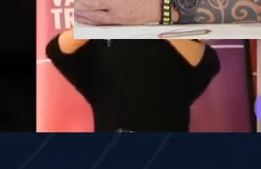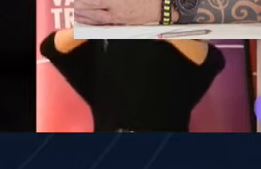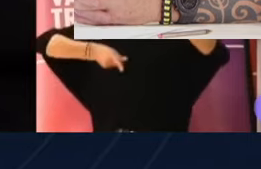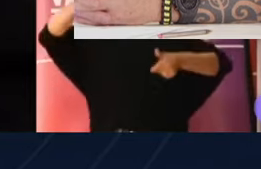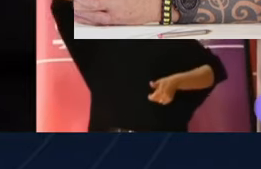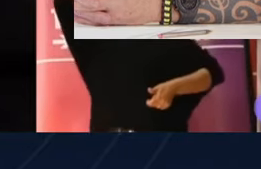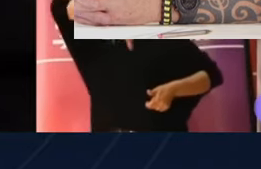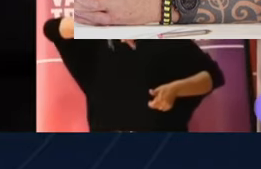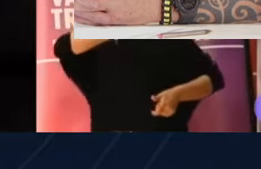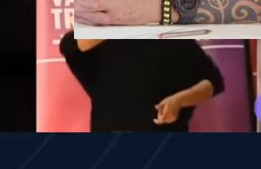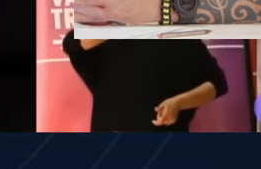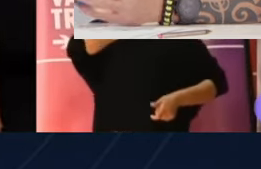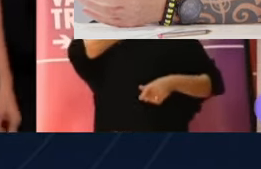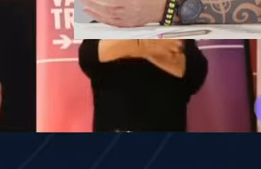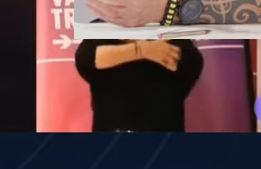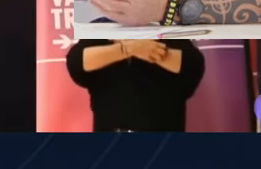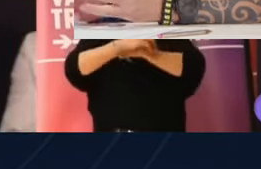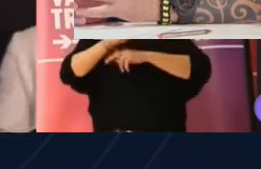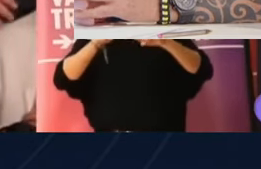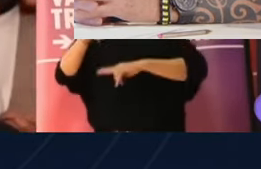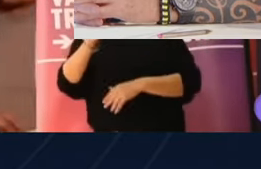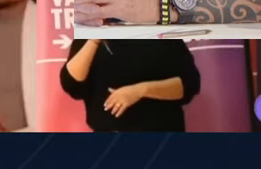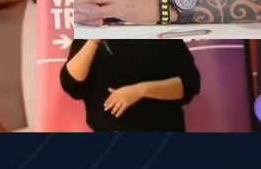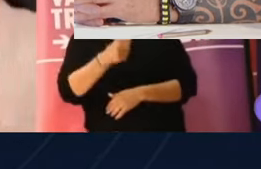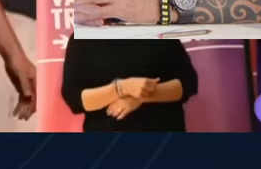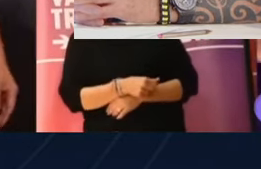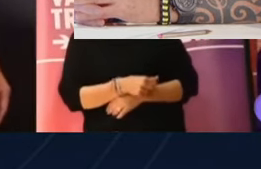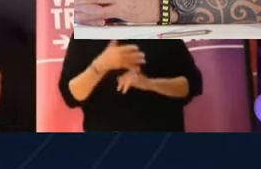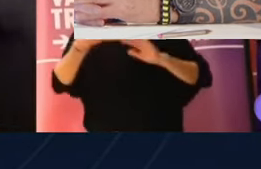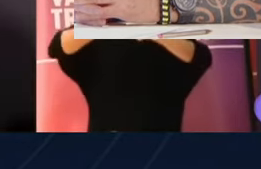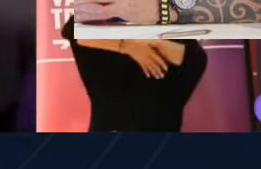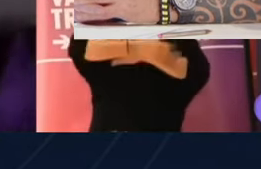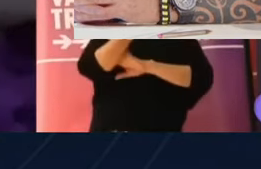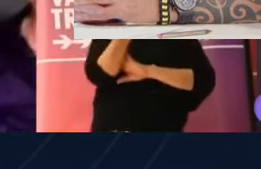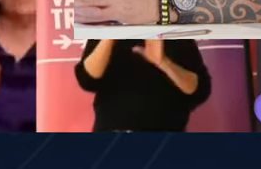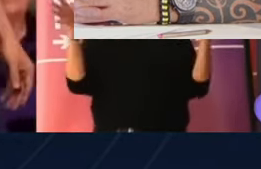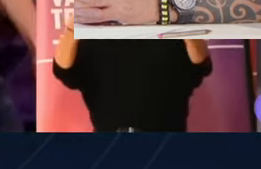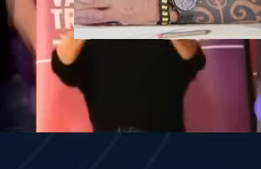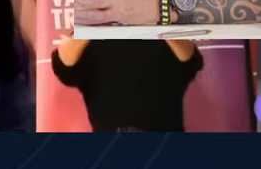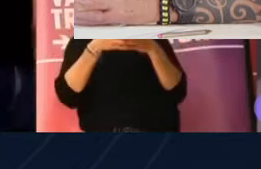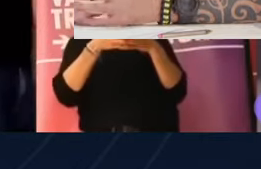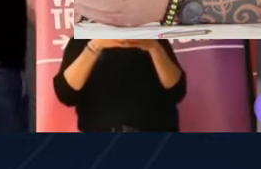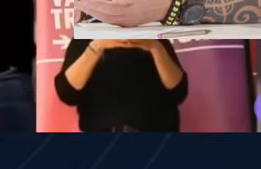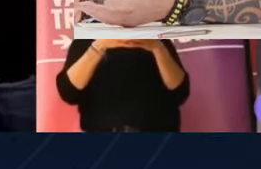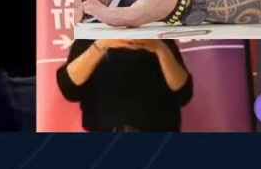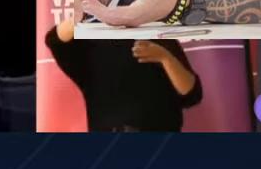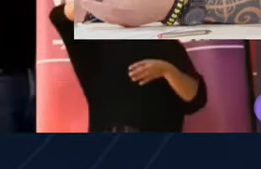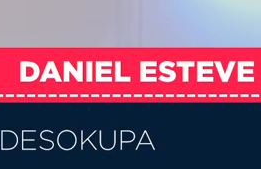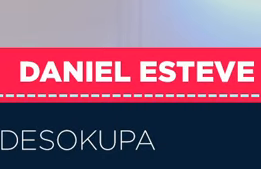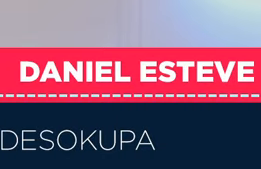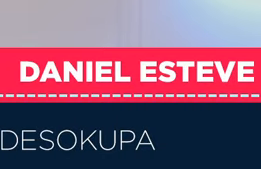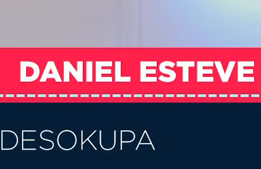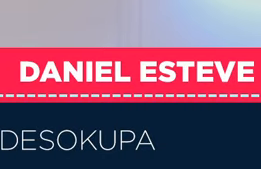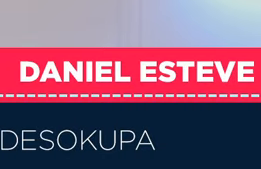nos han llamado de todo. Lo que pasa que me hace mucha gracia este personajillo. O sea, que, gente grande que toma drogas. Yo peso